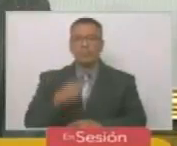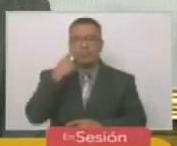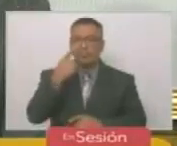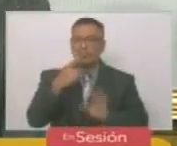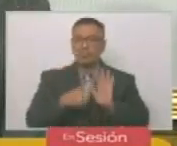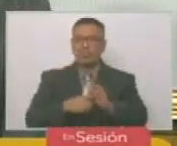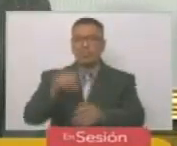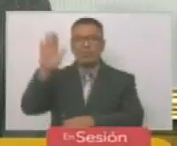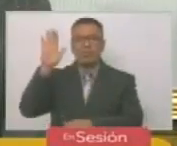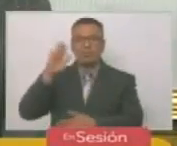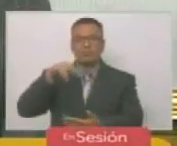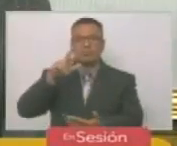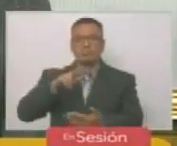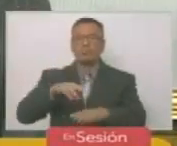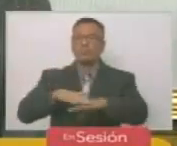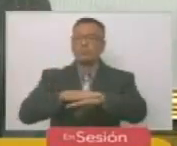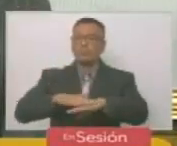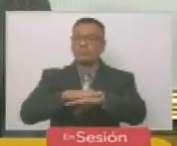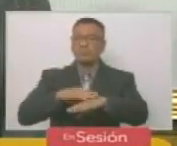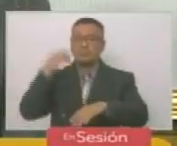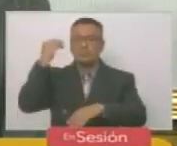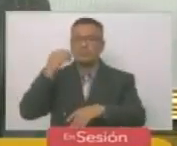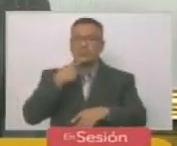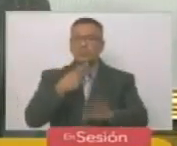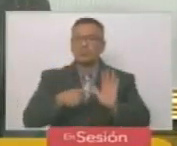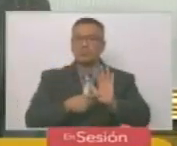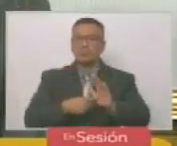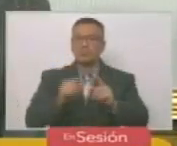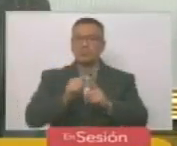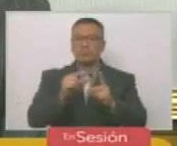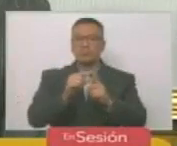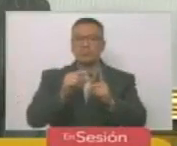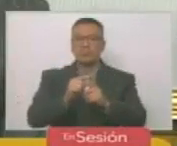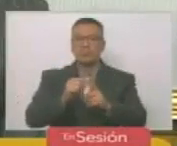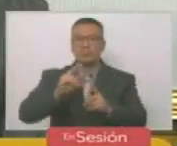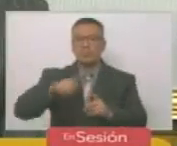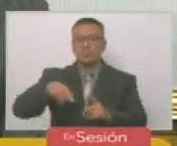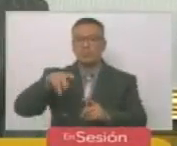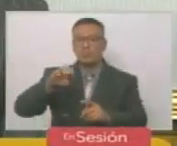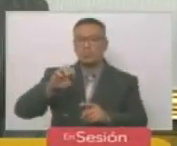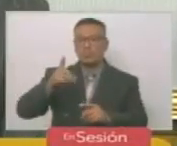aprobado. Perdón, en consideración tiene la palabra el diputado Pedro Carreño.